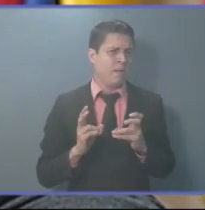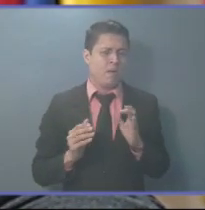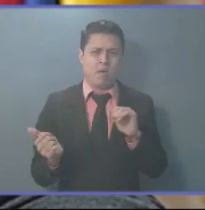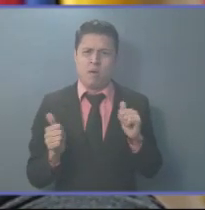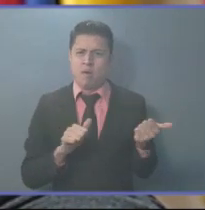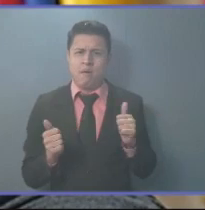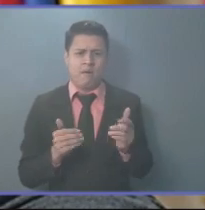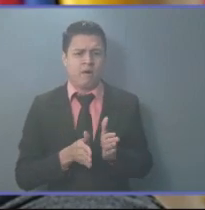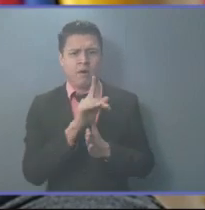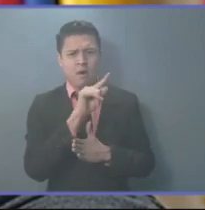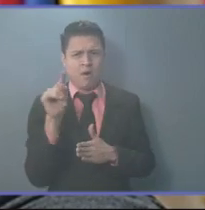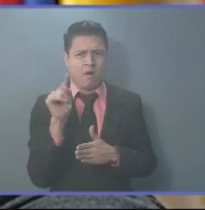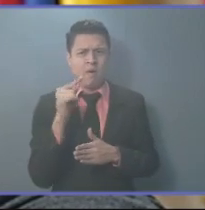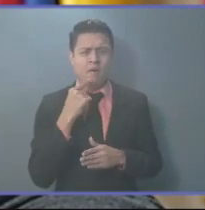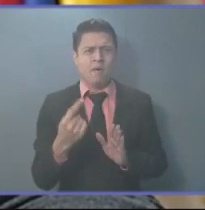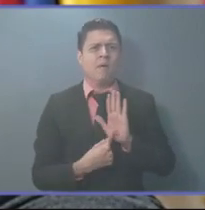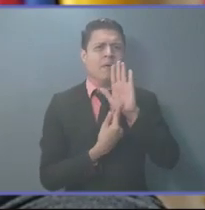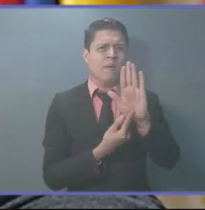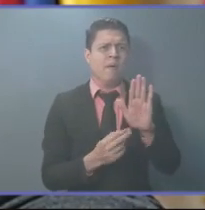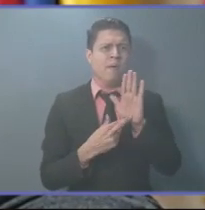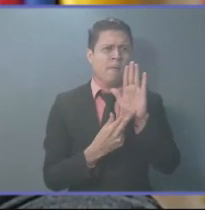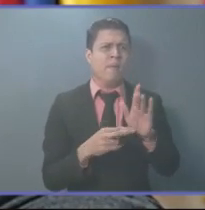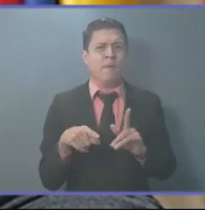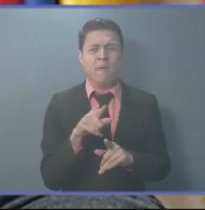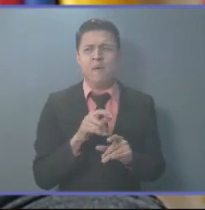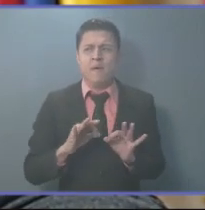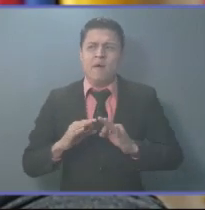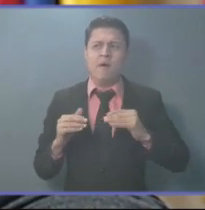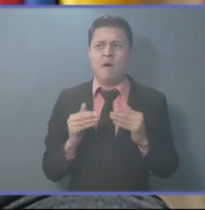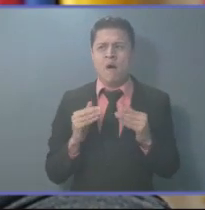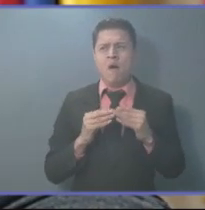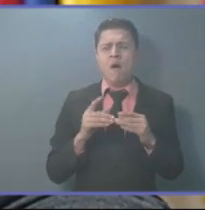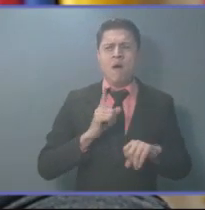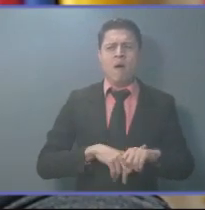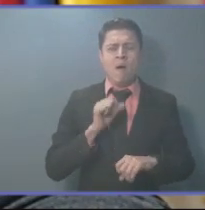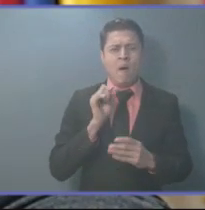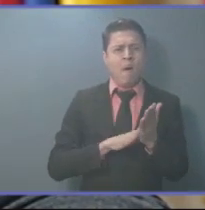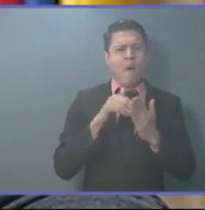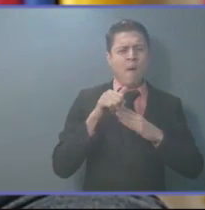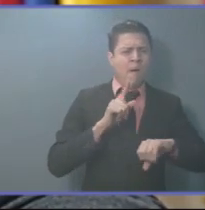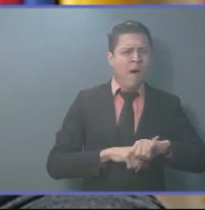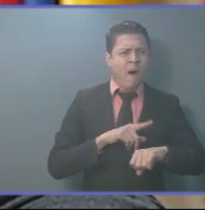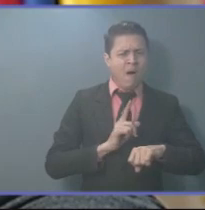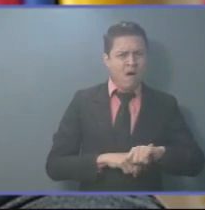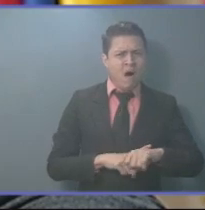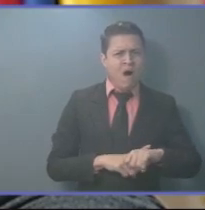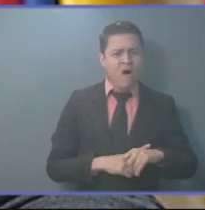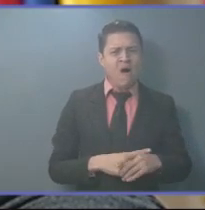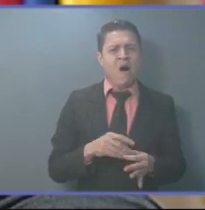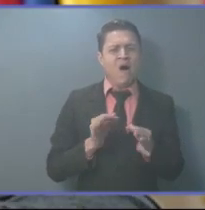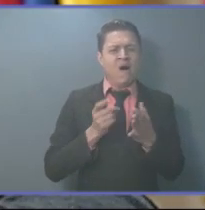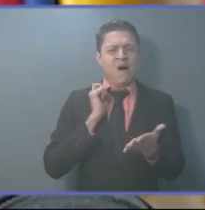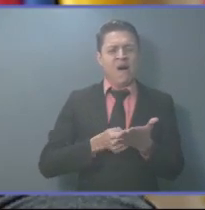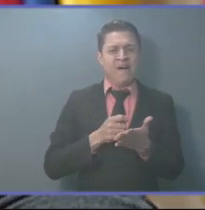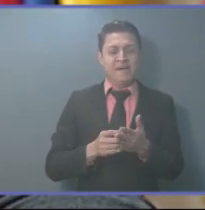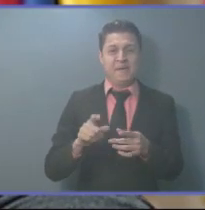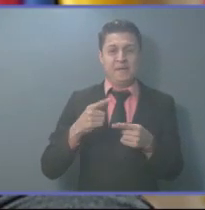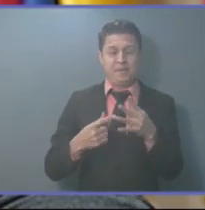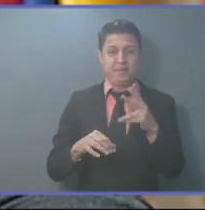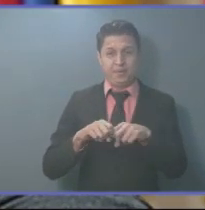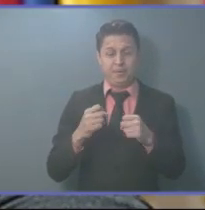instancia en la que se encuentre asimismo suspenda el plazo y celebración de audiencias de la jurisdicción penal